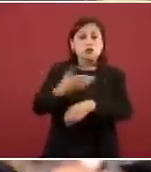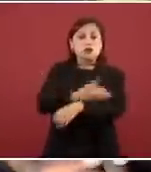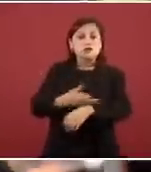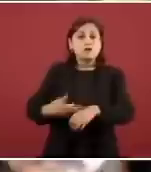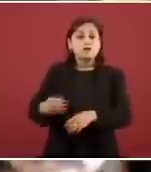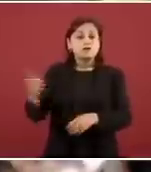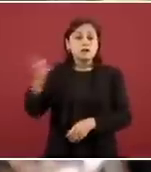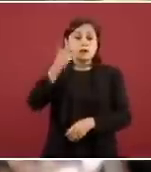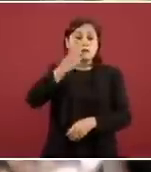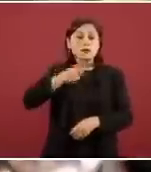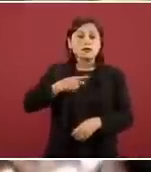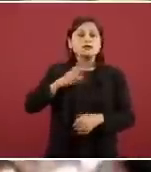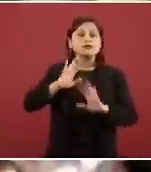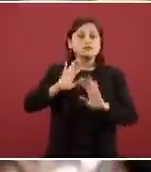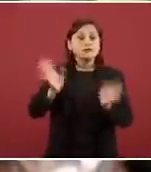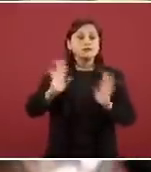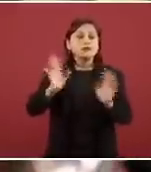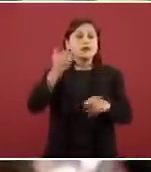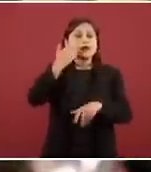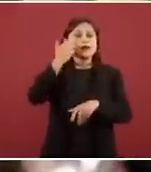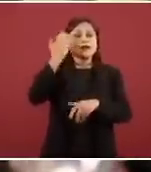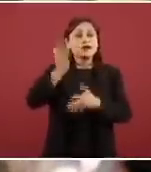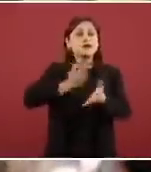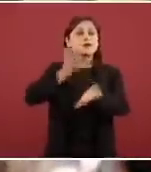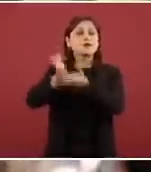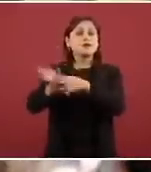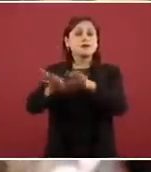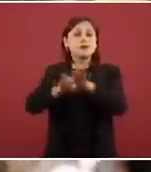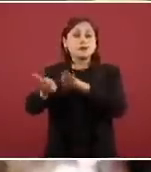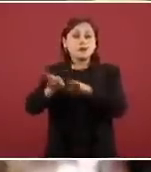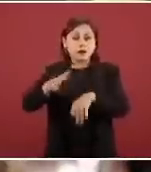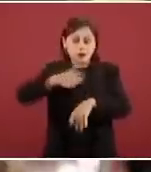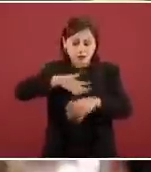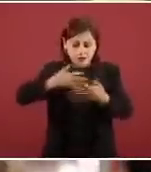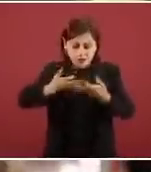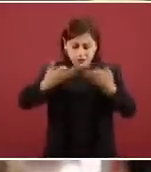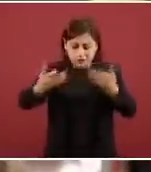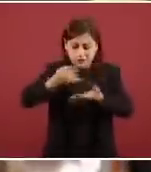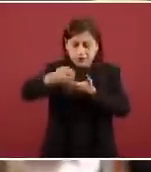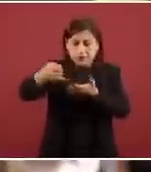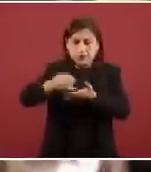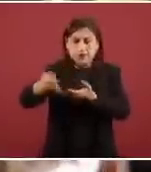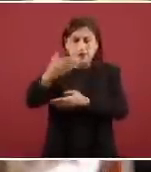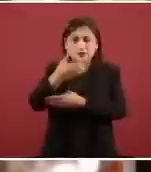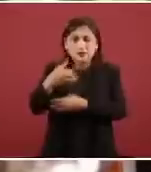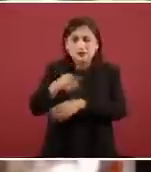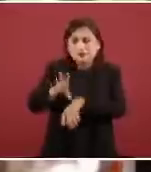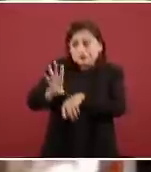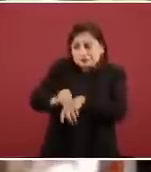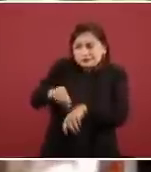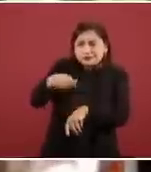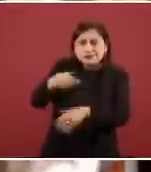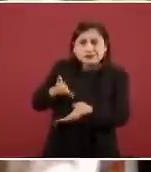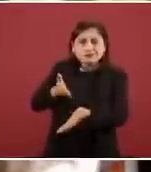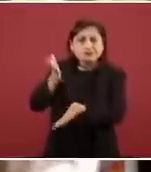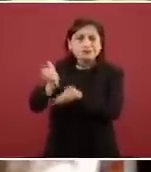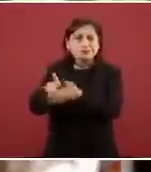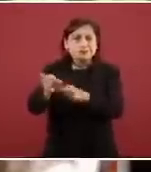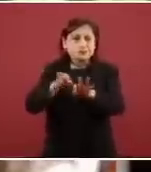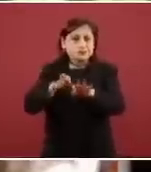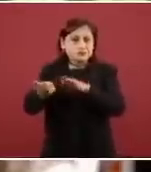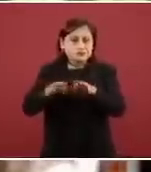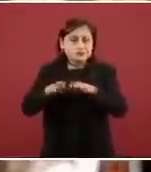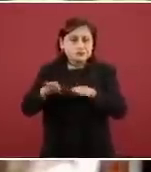trabajar. Queremos recuperar nuestras cosechas, que nos dejen ir a campo, que paren los